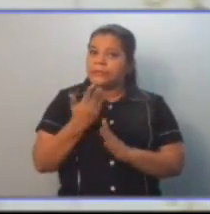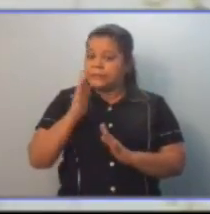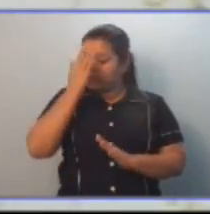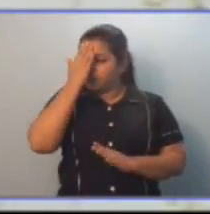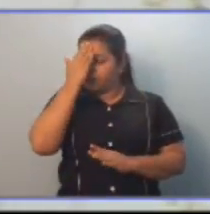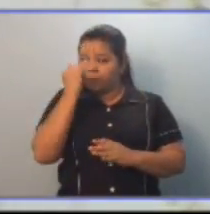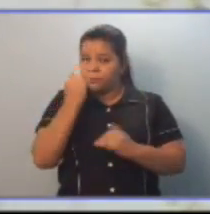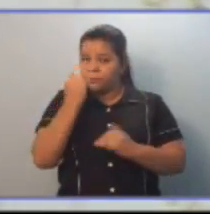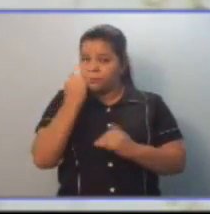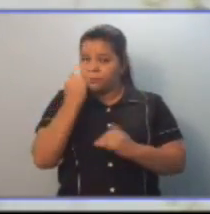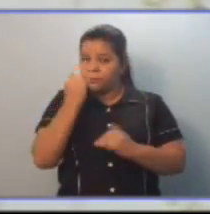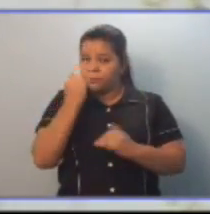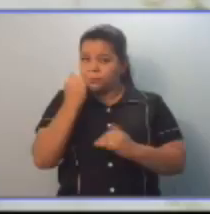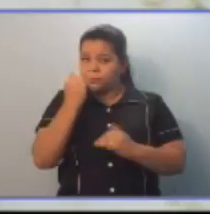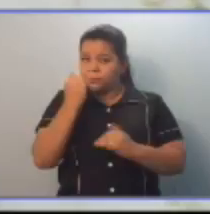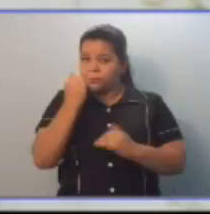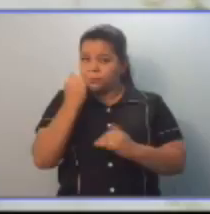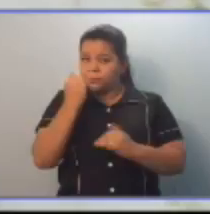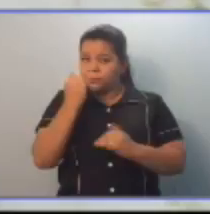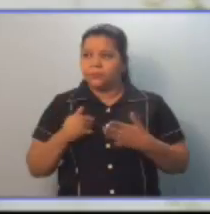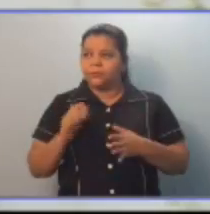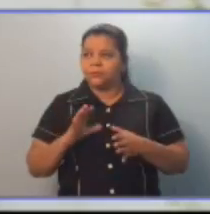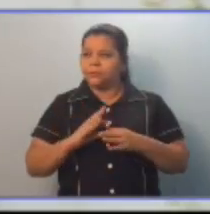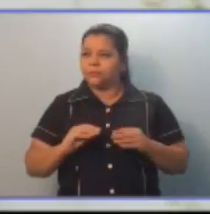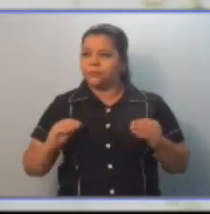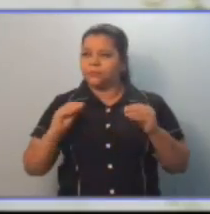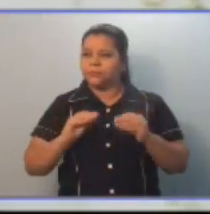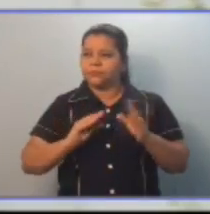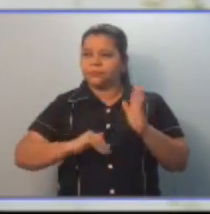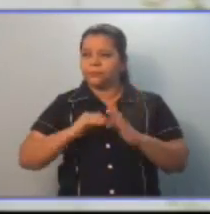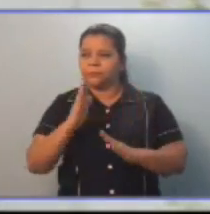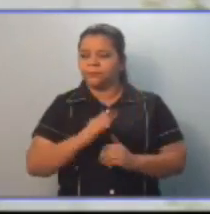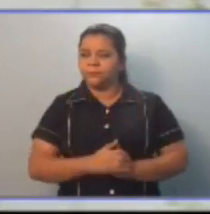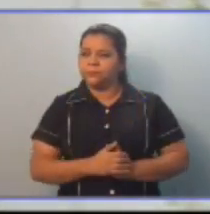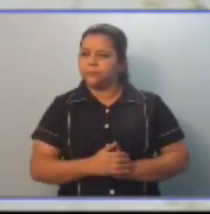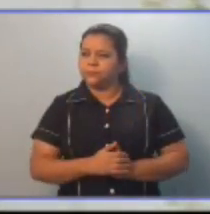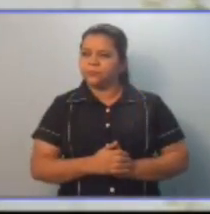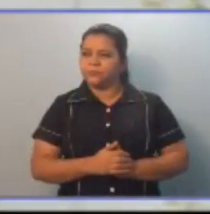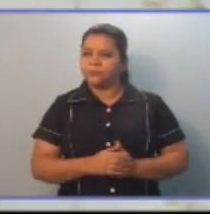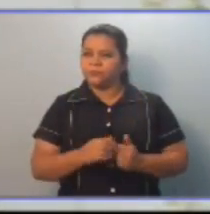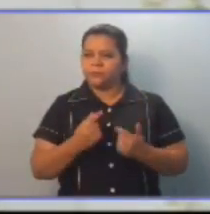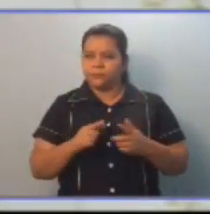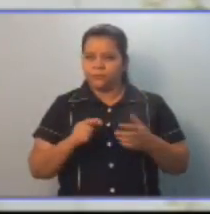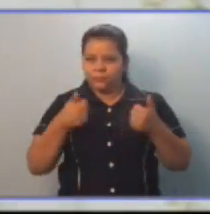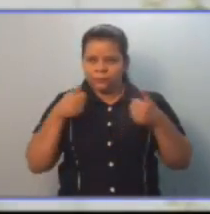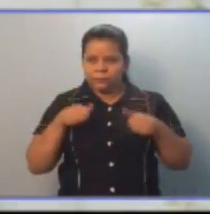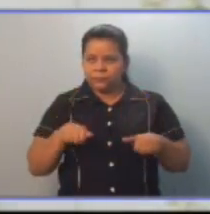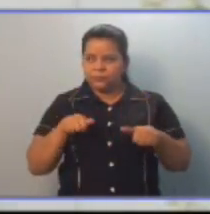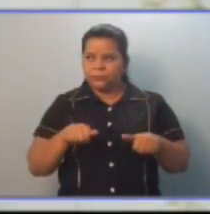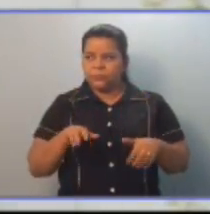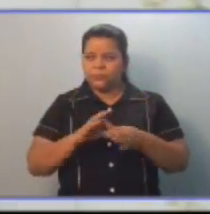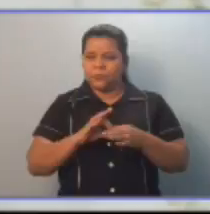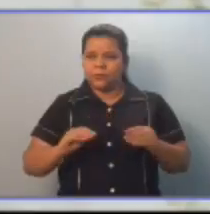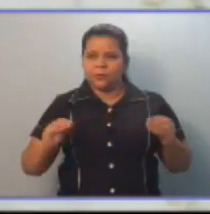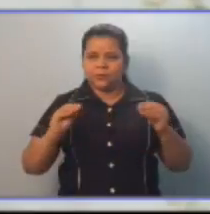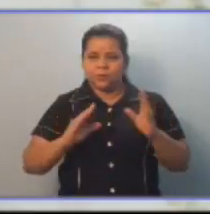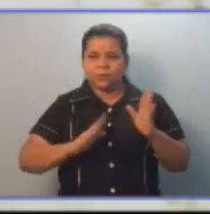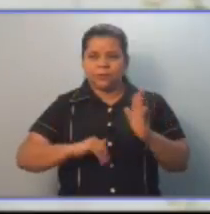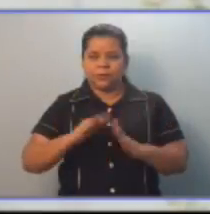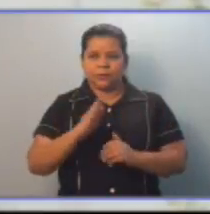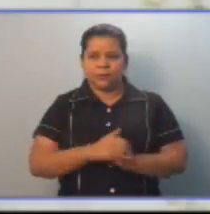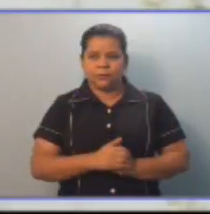se dice en derecho, la última ratio, ¿verdad? La decisión que emita un tribunal constitucional. Y entonces, claro, puede haber la tentación de decir lo